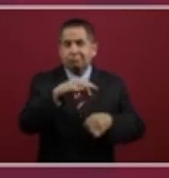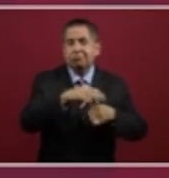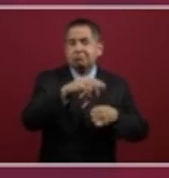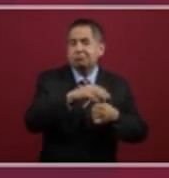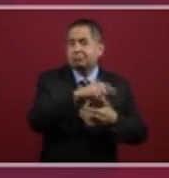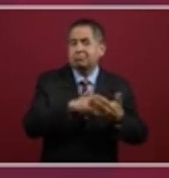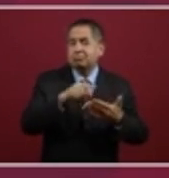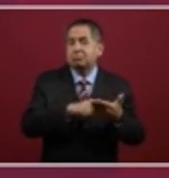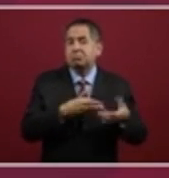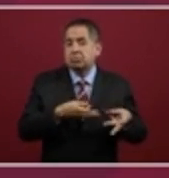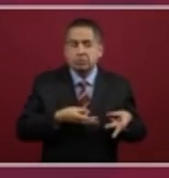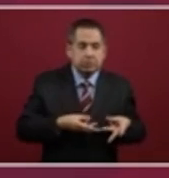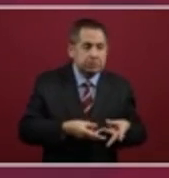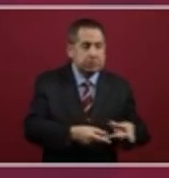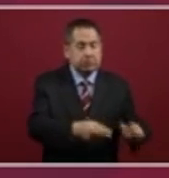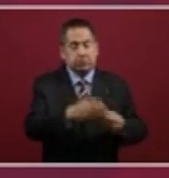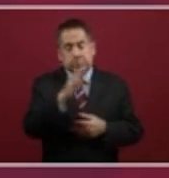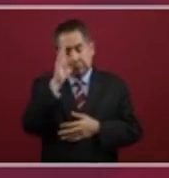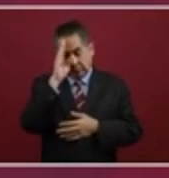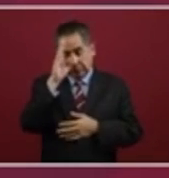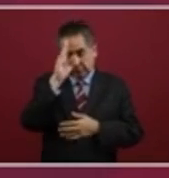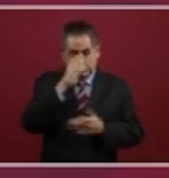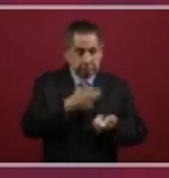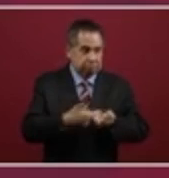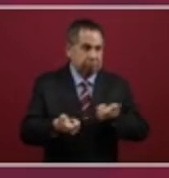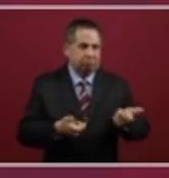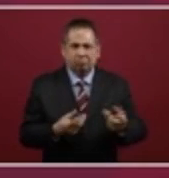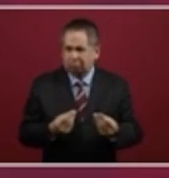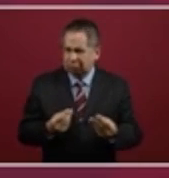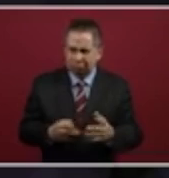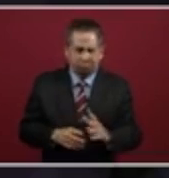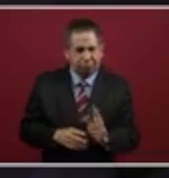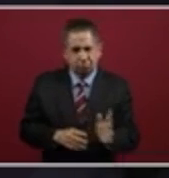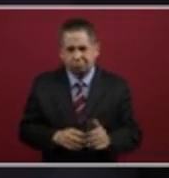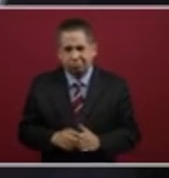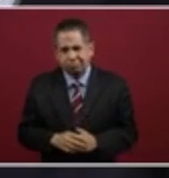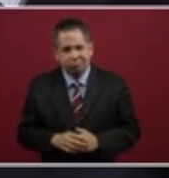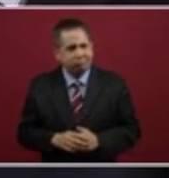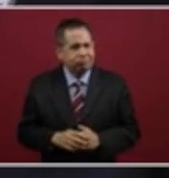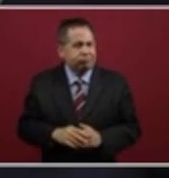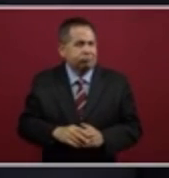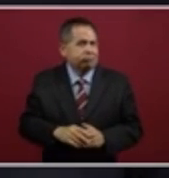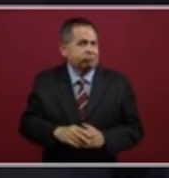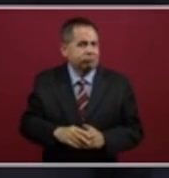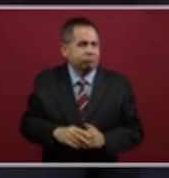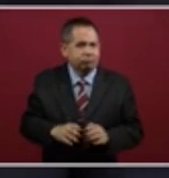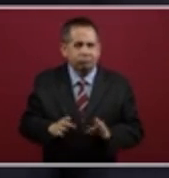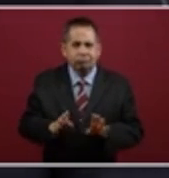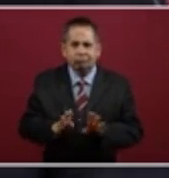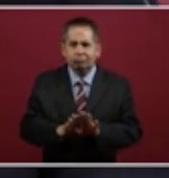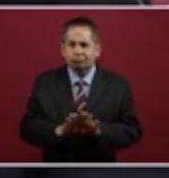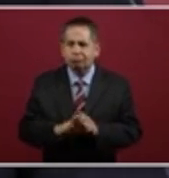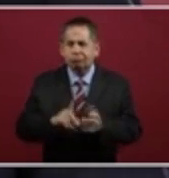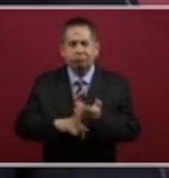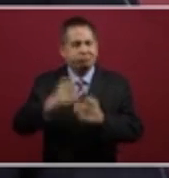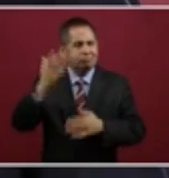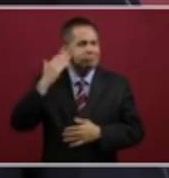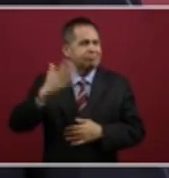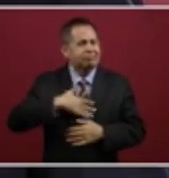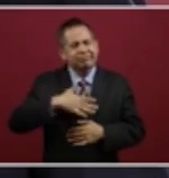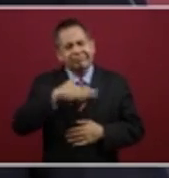significando mucho gasto el mantener todos estos aparatos. Es que como imperaba la